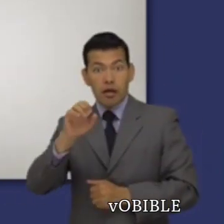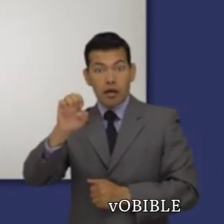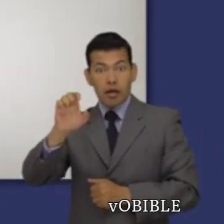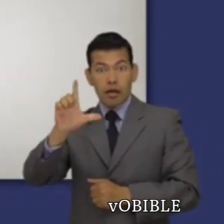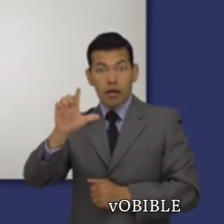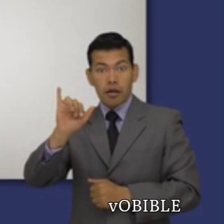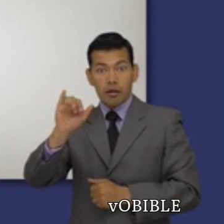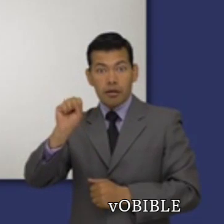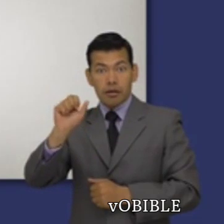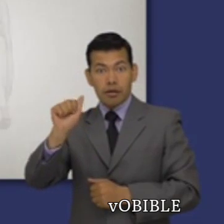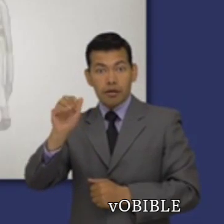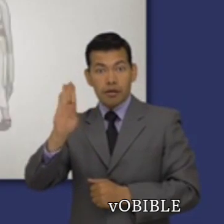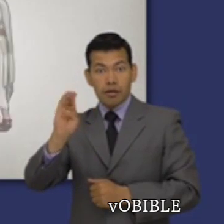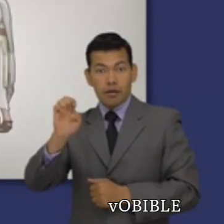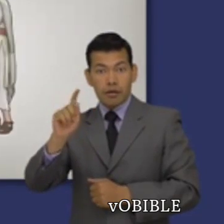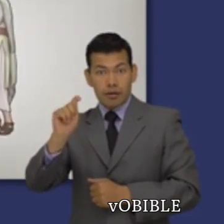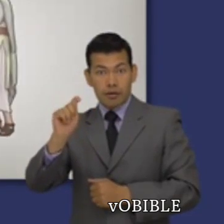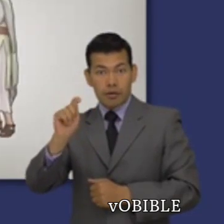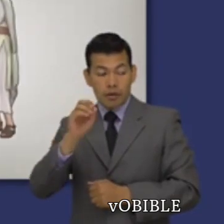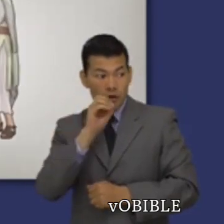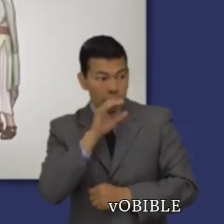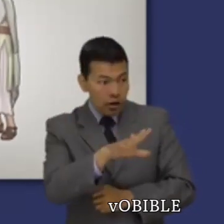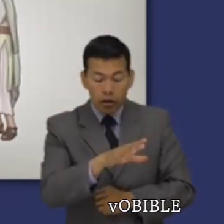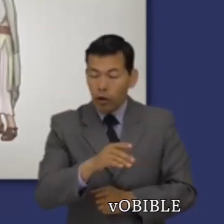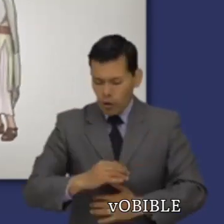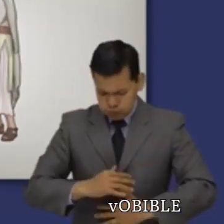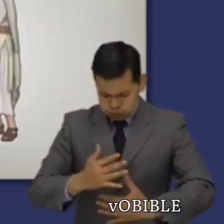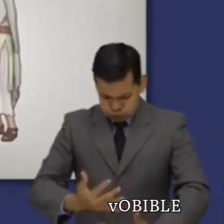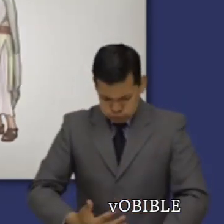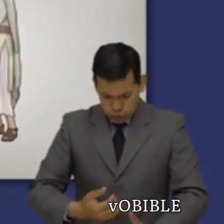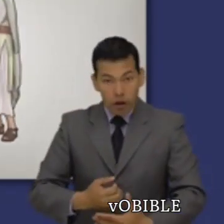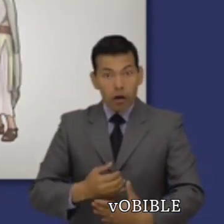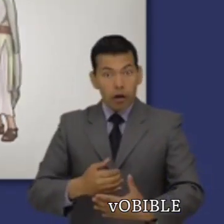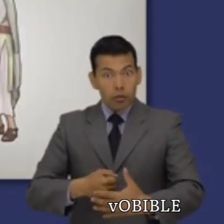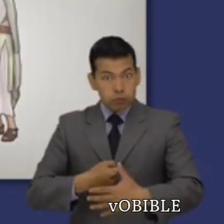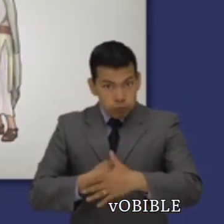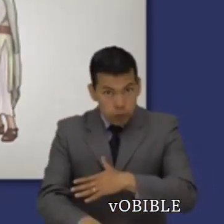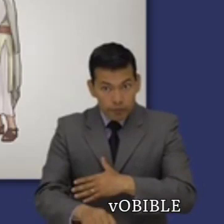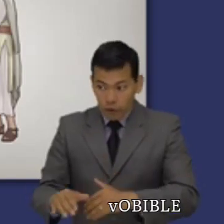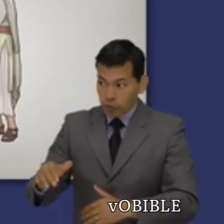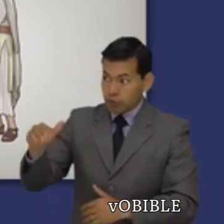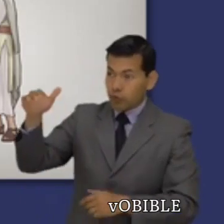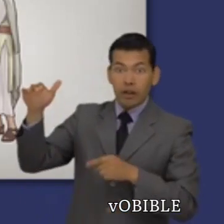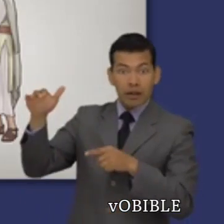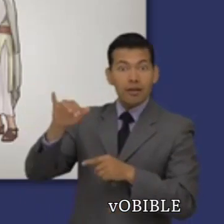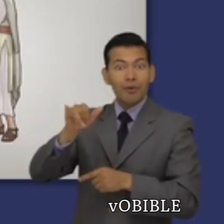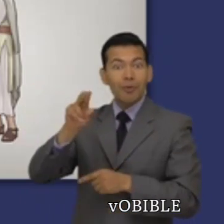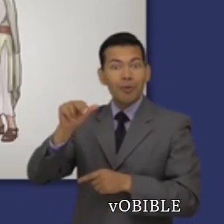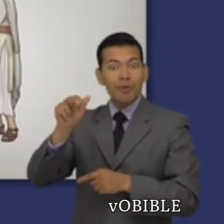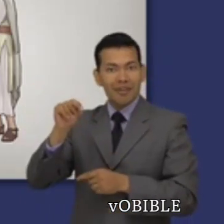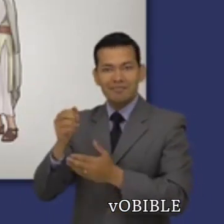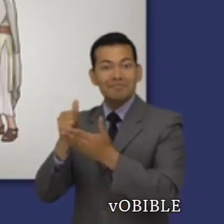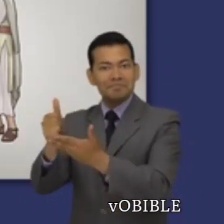y Jesús. Como profetizó un ángel, Elizabeth dio a luz a Juan. María tuvo a Jesús